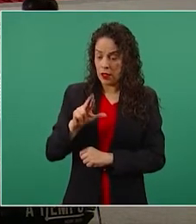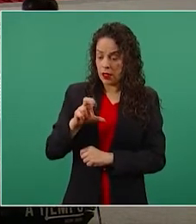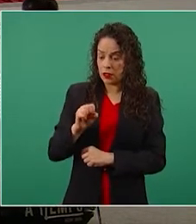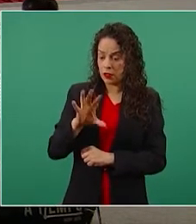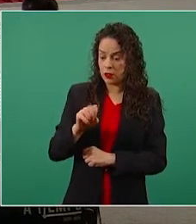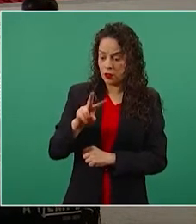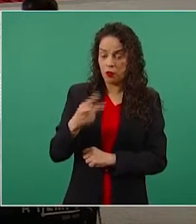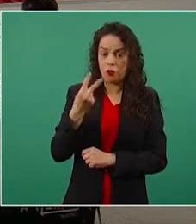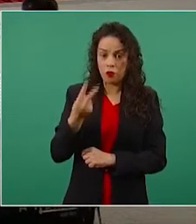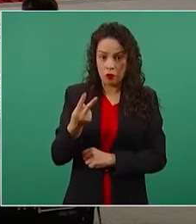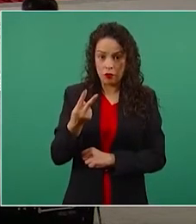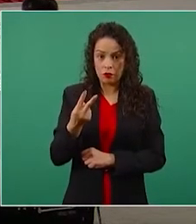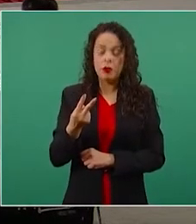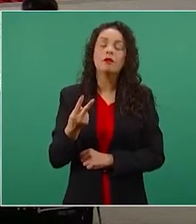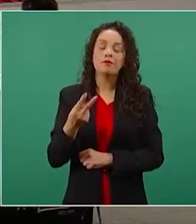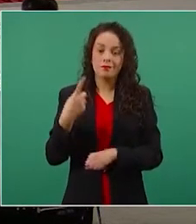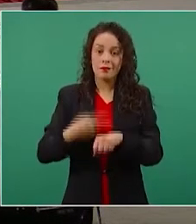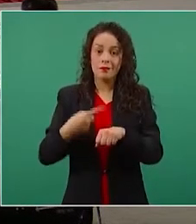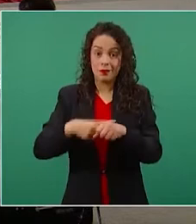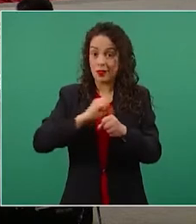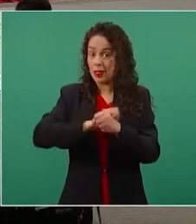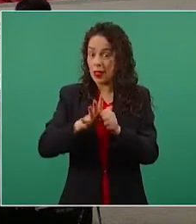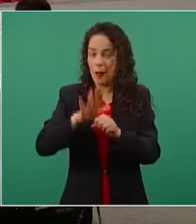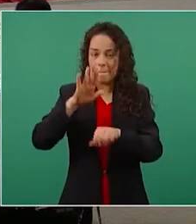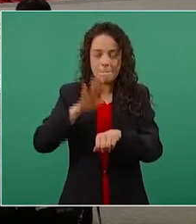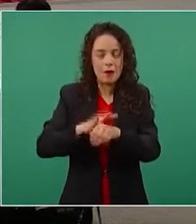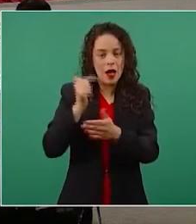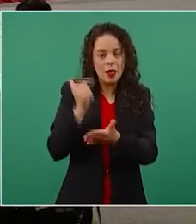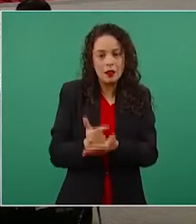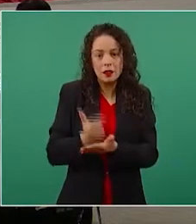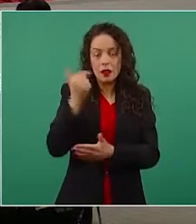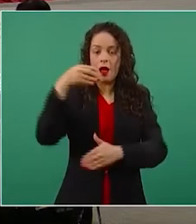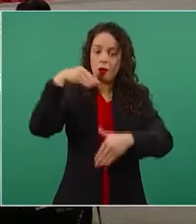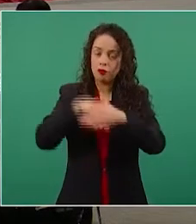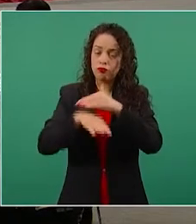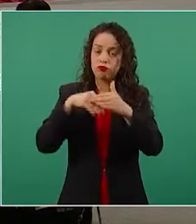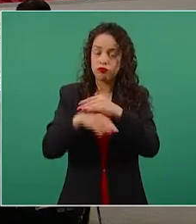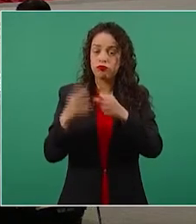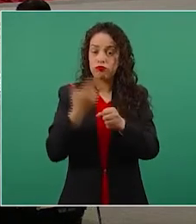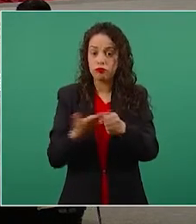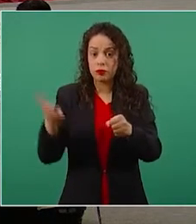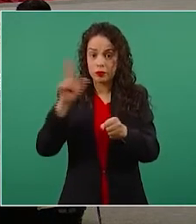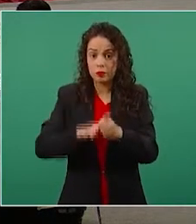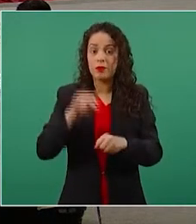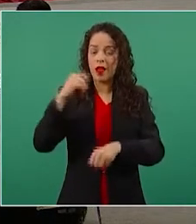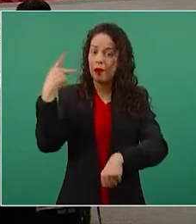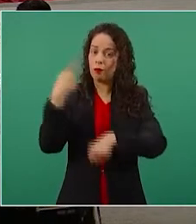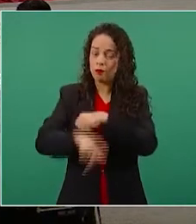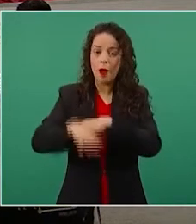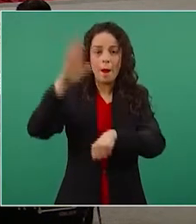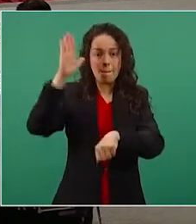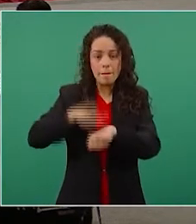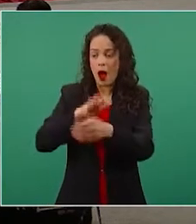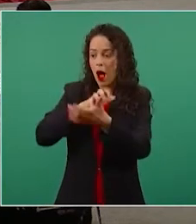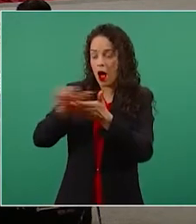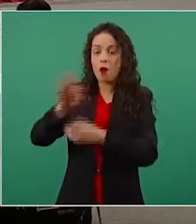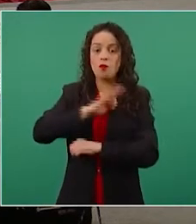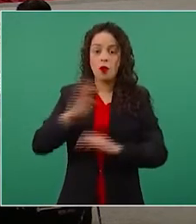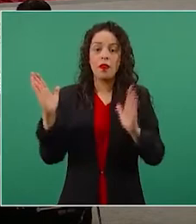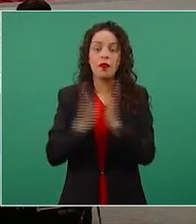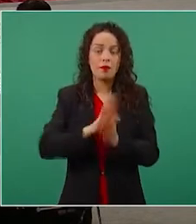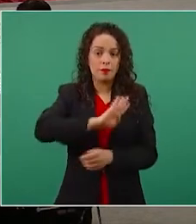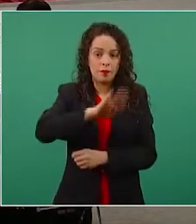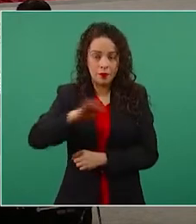la enfermedad COVID, es más grave, se hospitalizan más y también hay mayor riesgo de muerte. Si me pasan la siguiente, entonces, con base en